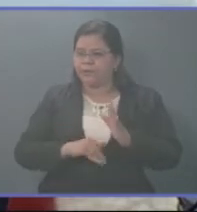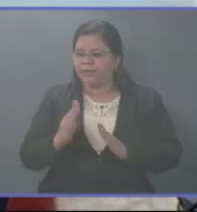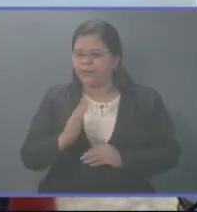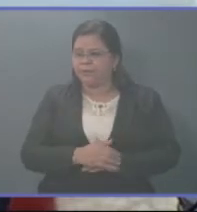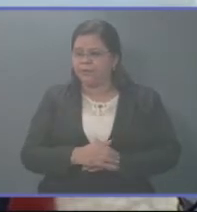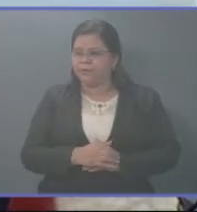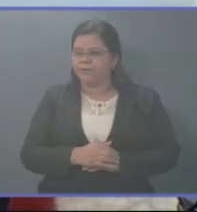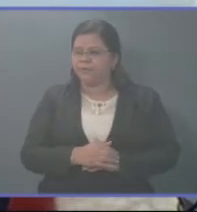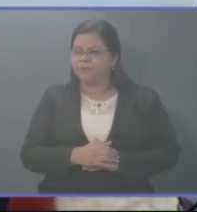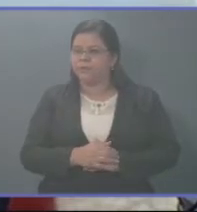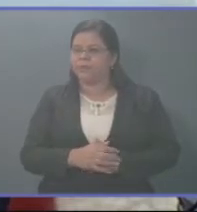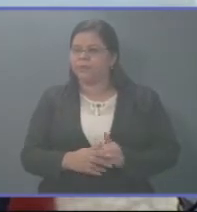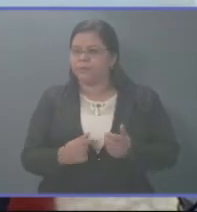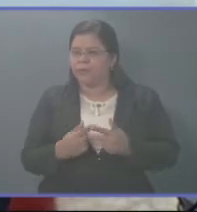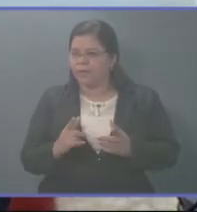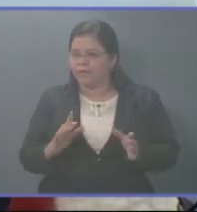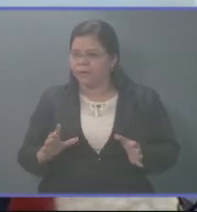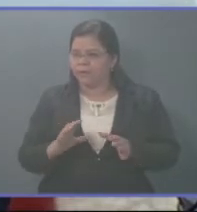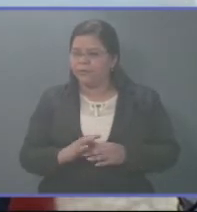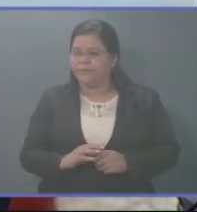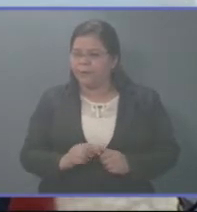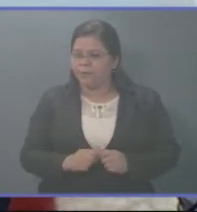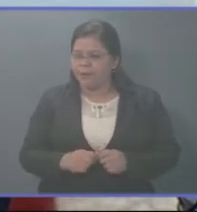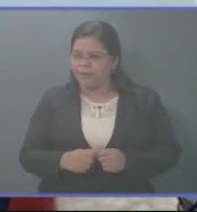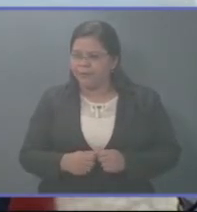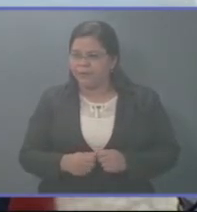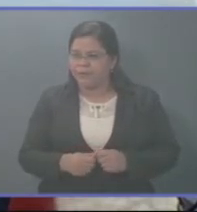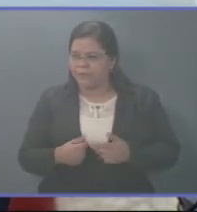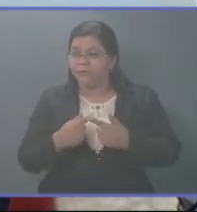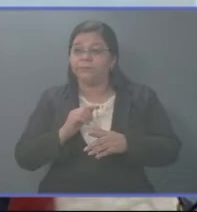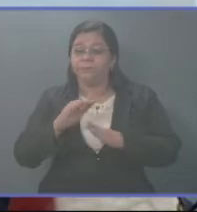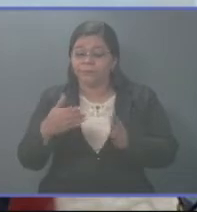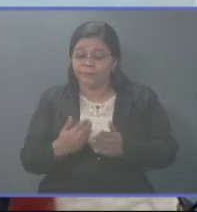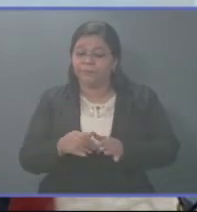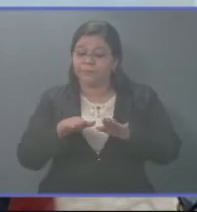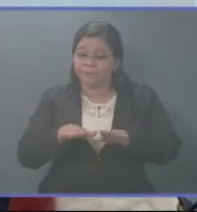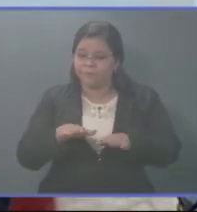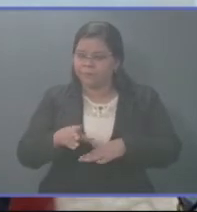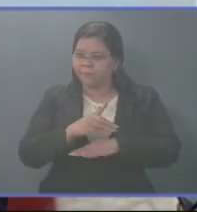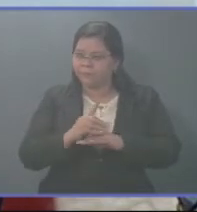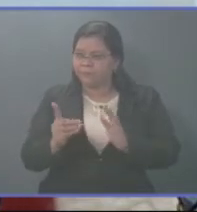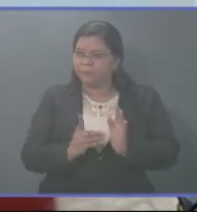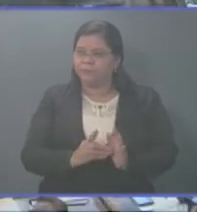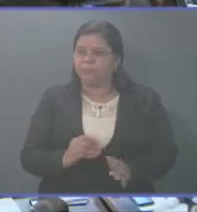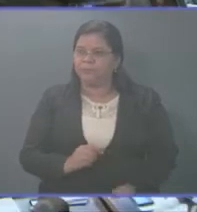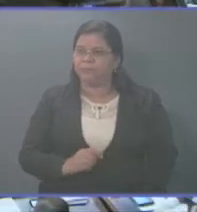esta situación. Así que muchas gracias a los diputados y diputadas que brindaron su voto.